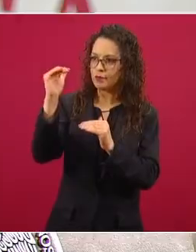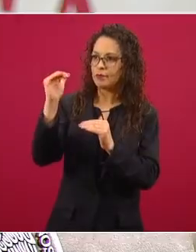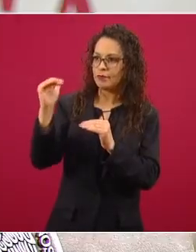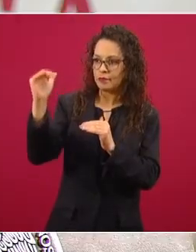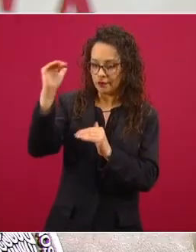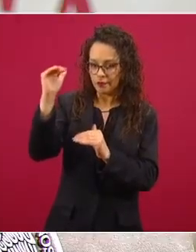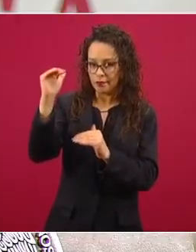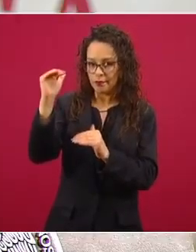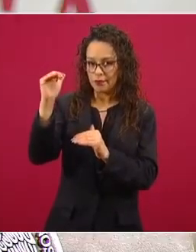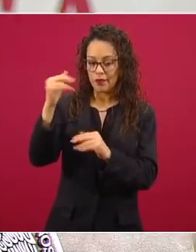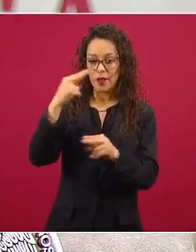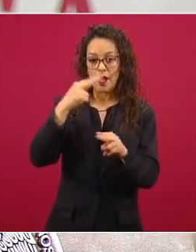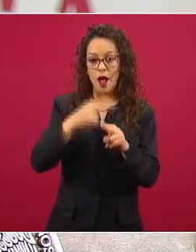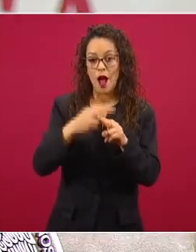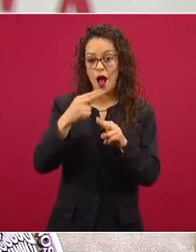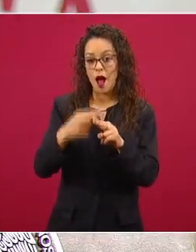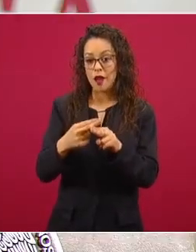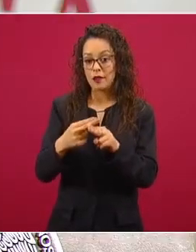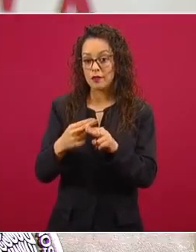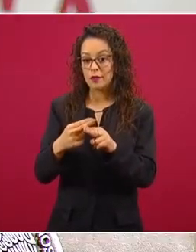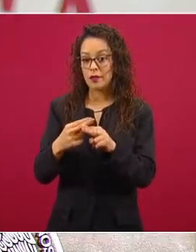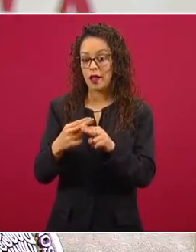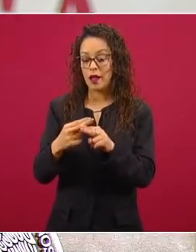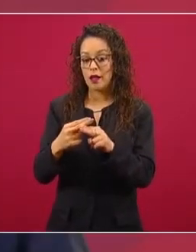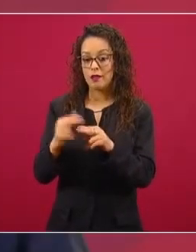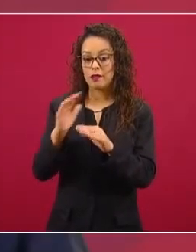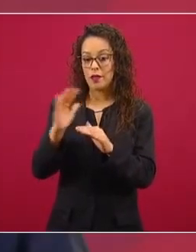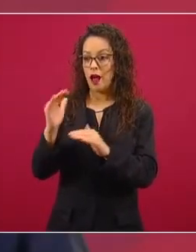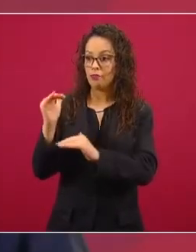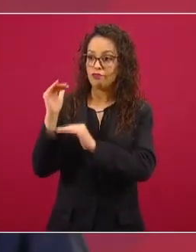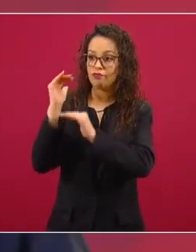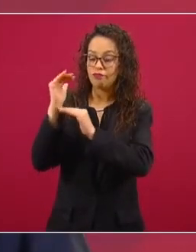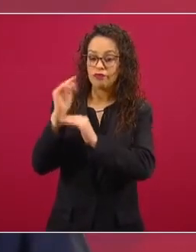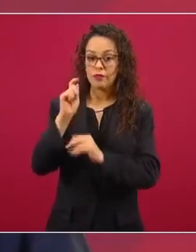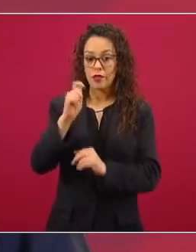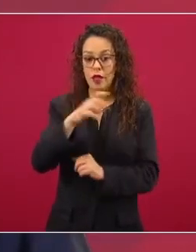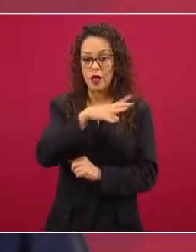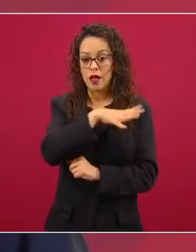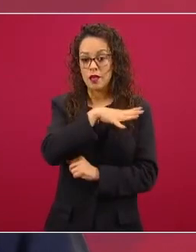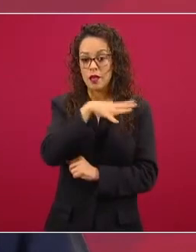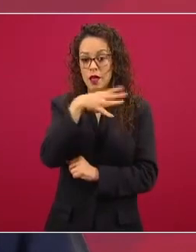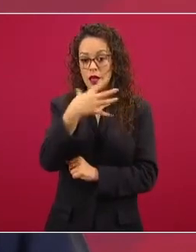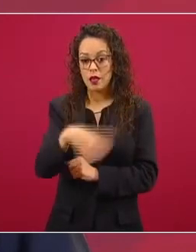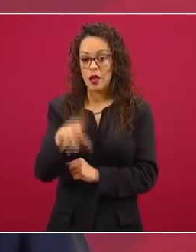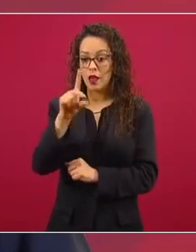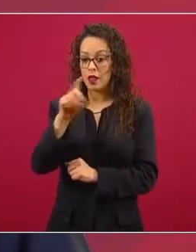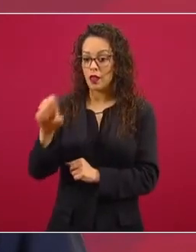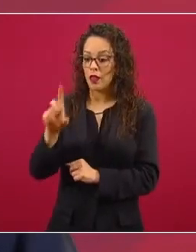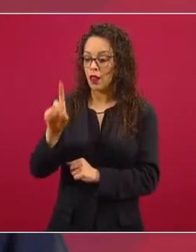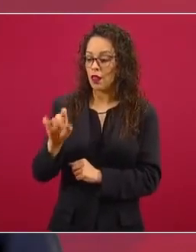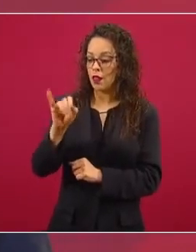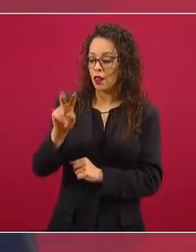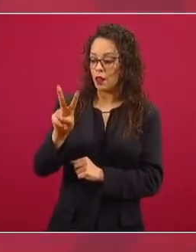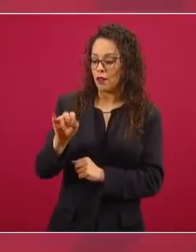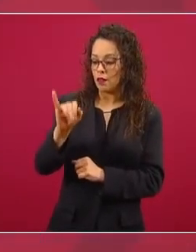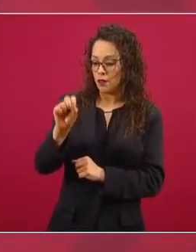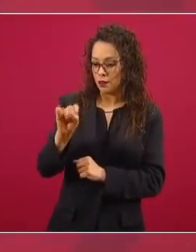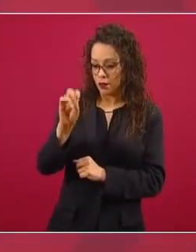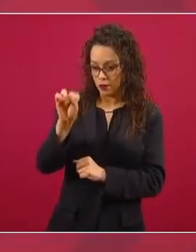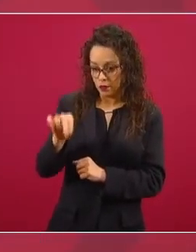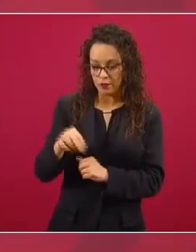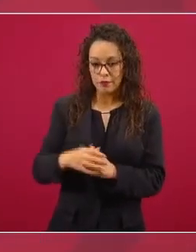por grado hasta llegar a ser generales de división